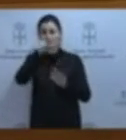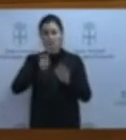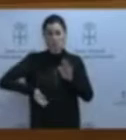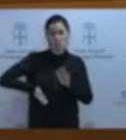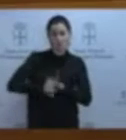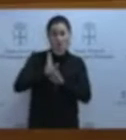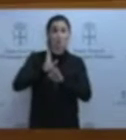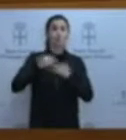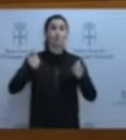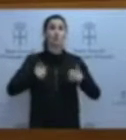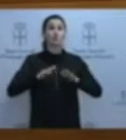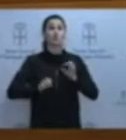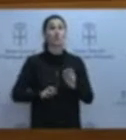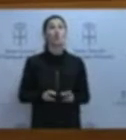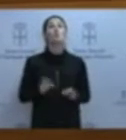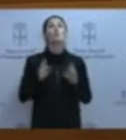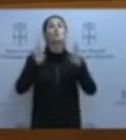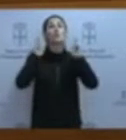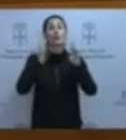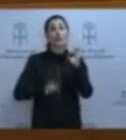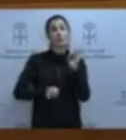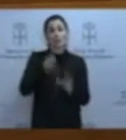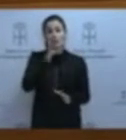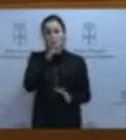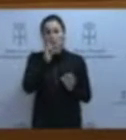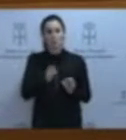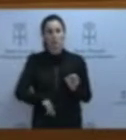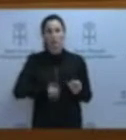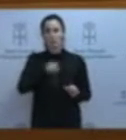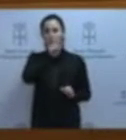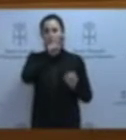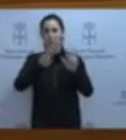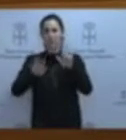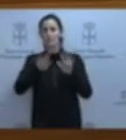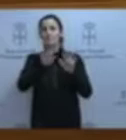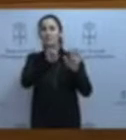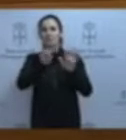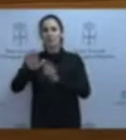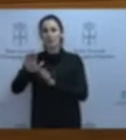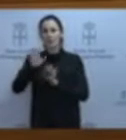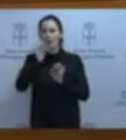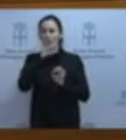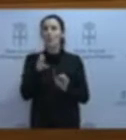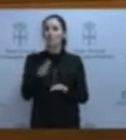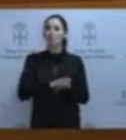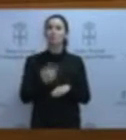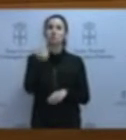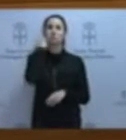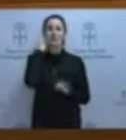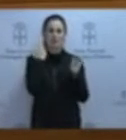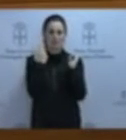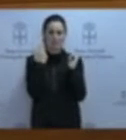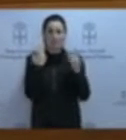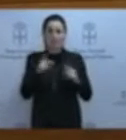continuada. Ha llegado a los 65 años de edad y a día de hoy tiene el derecho a una jubilación.